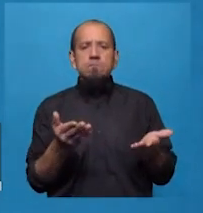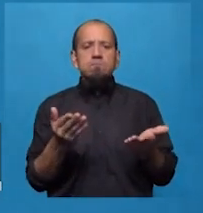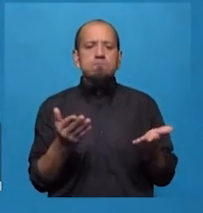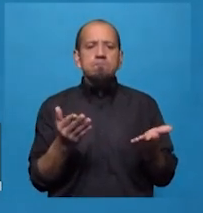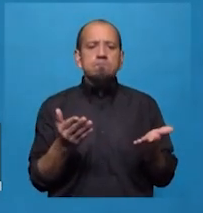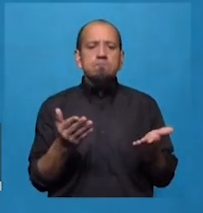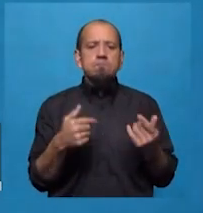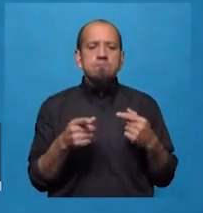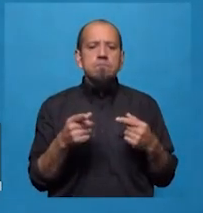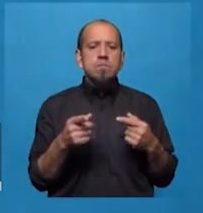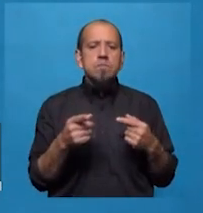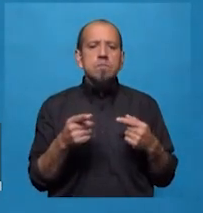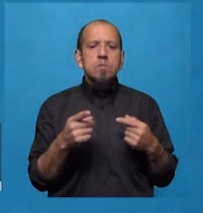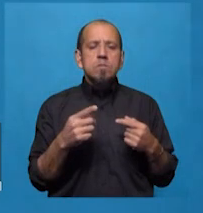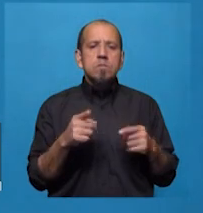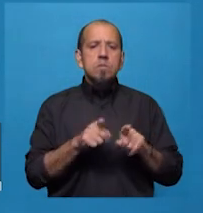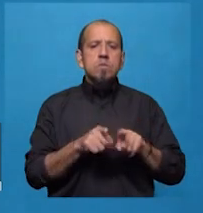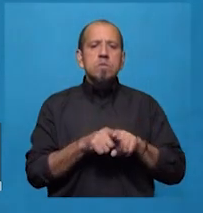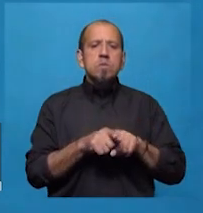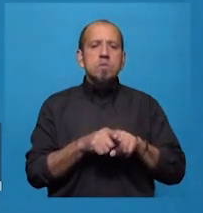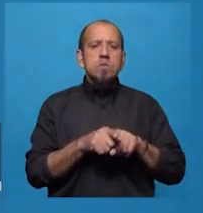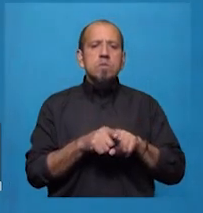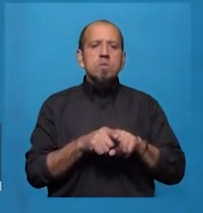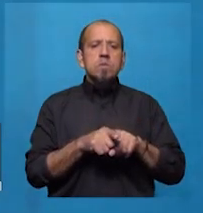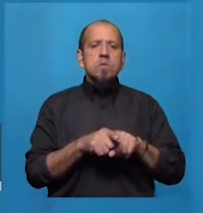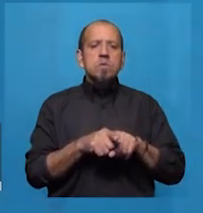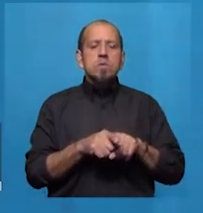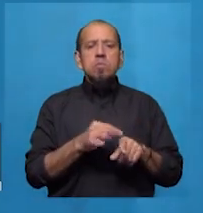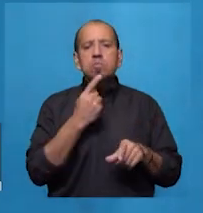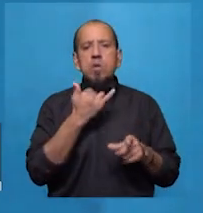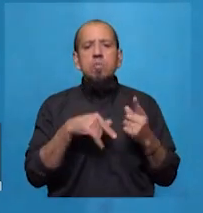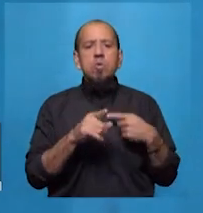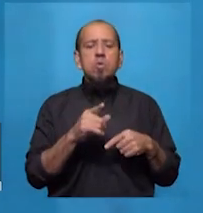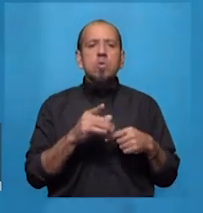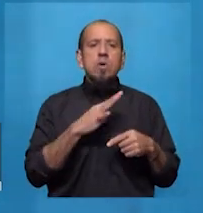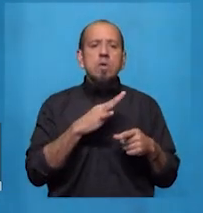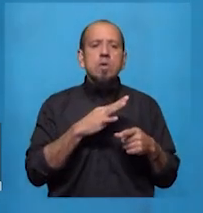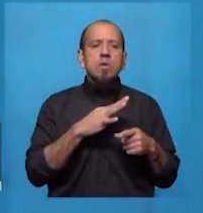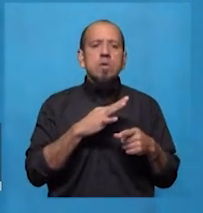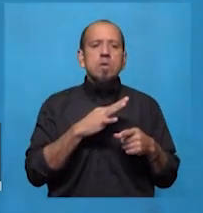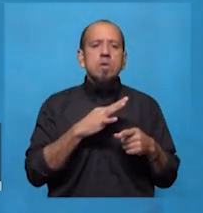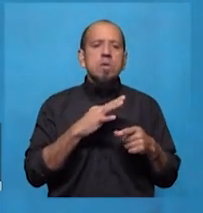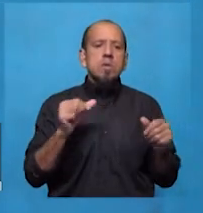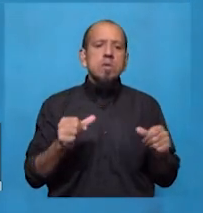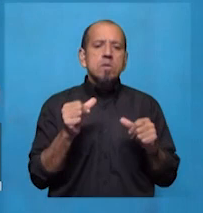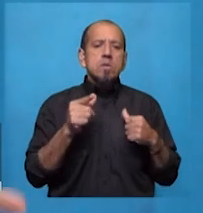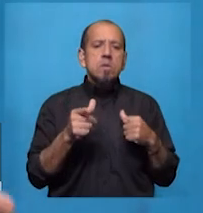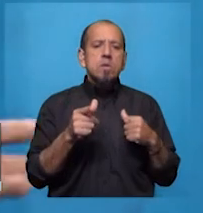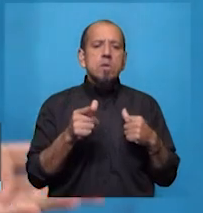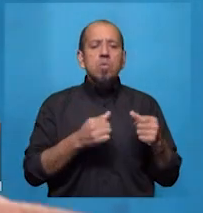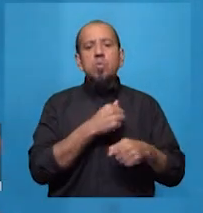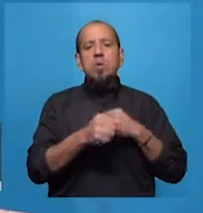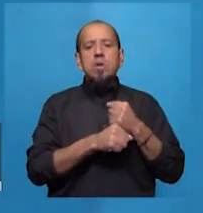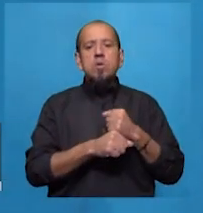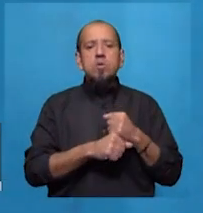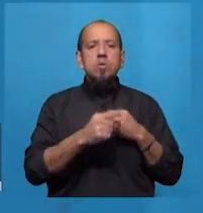muy muy muy similares en cierto sentido pero por ejemplo nosotros lo que tenemos que hacer es medir un año corrido